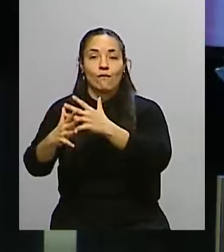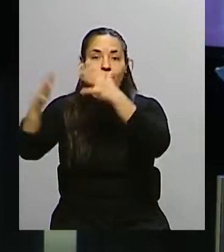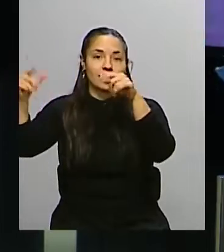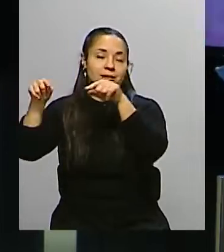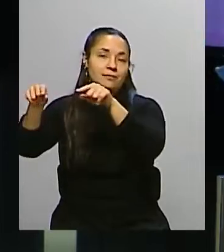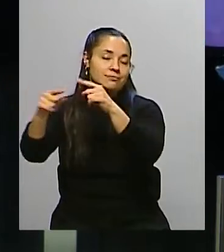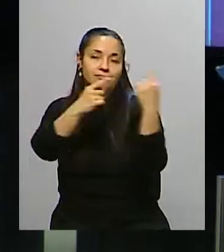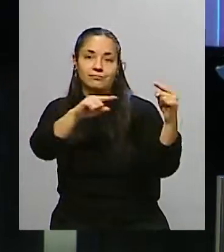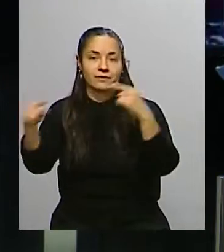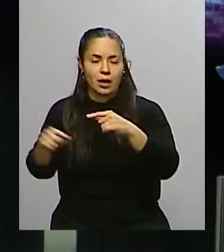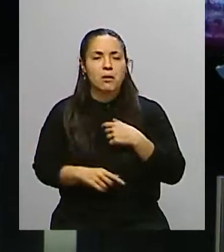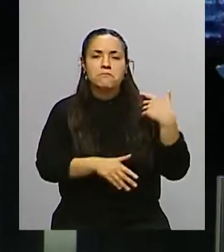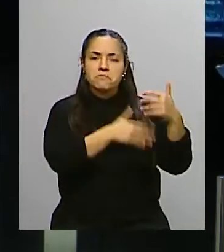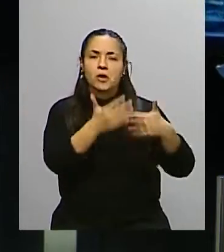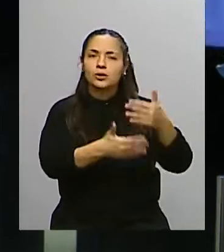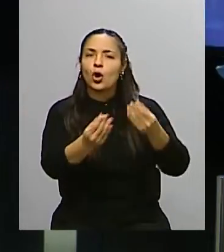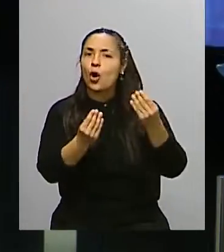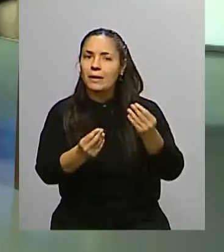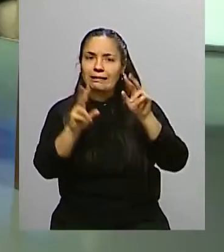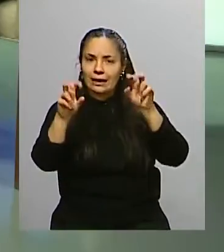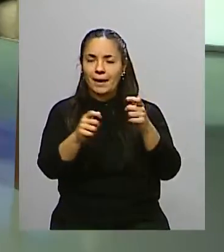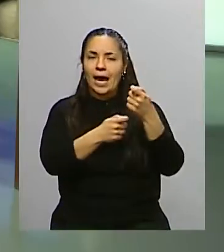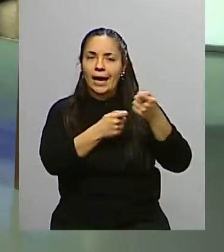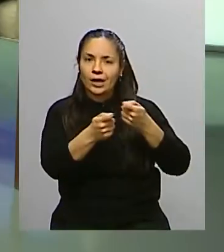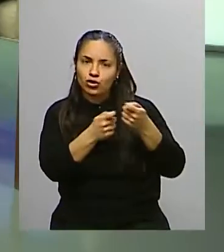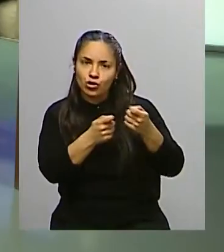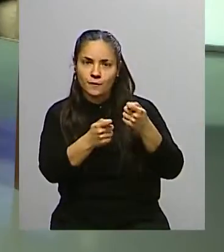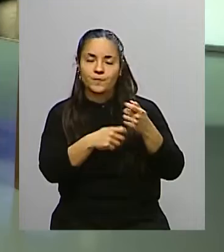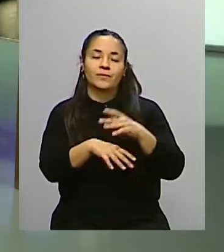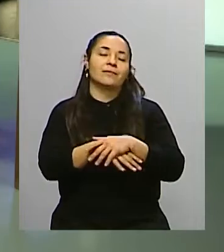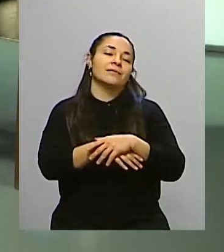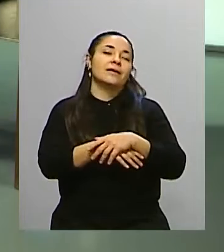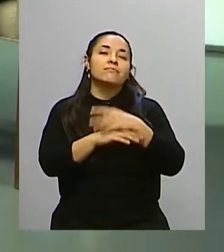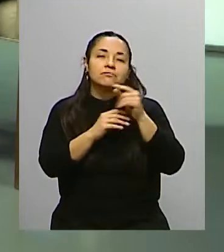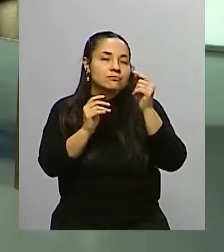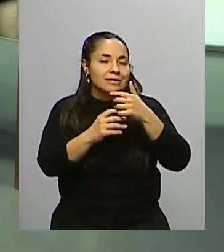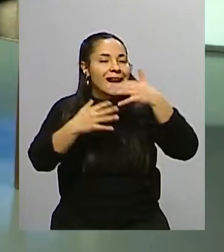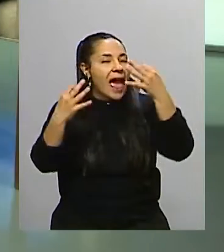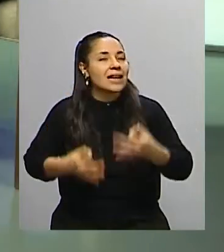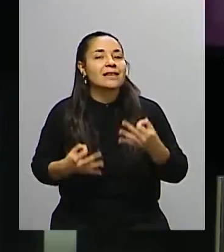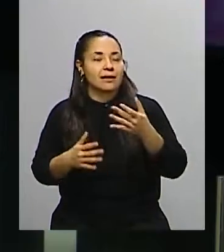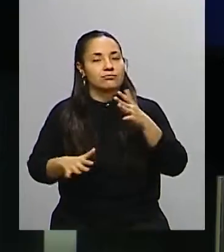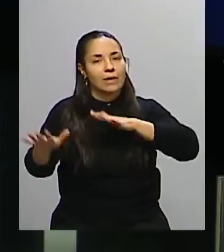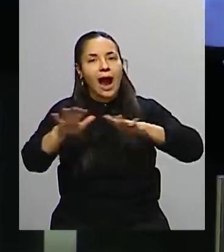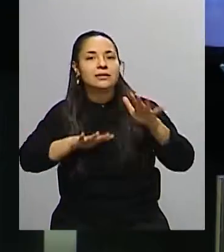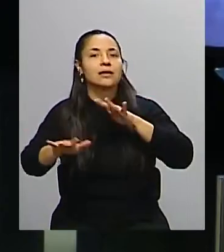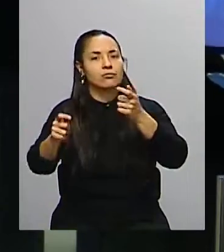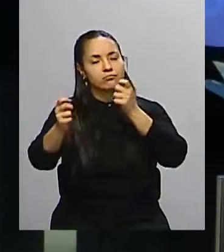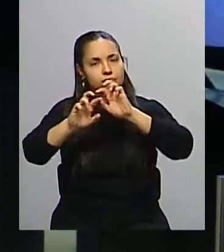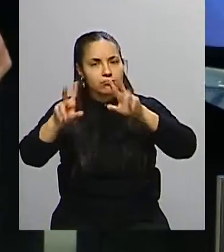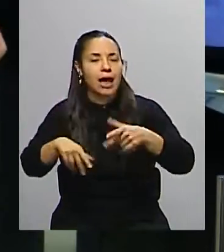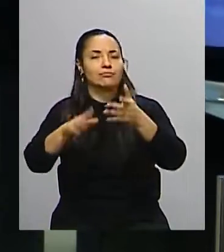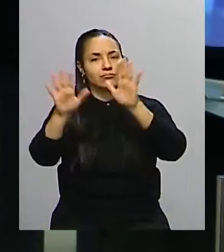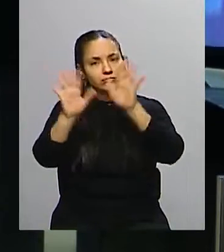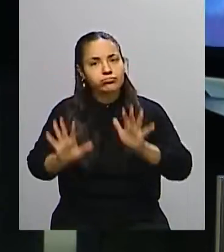ese proceso, que es un proceso más de gestión, ya vas dejando lo conceptual, yendo a la práctica, ¿no?, que empieza con planificación, como si fuera un